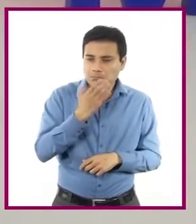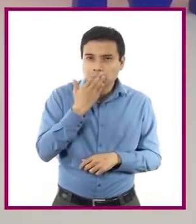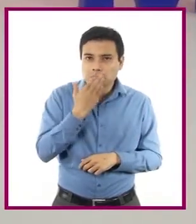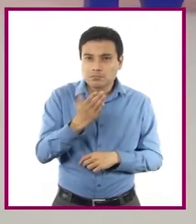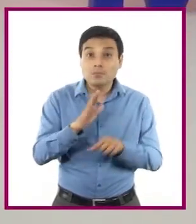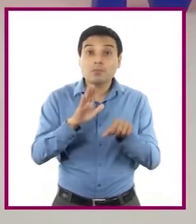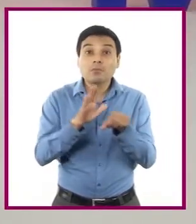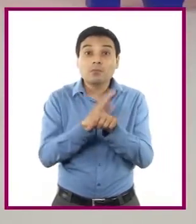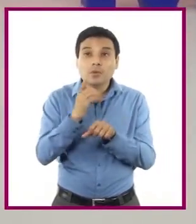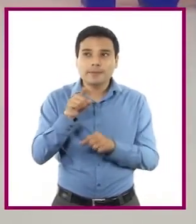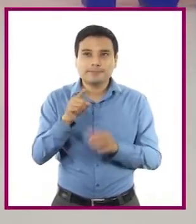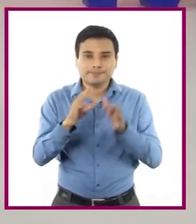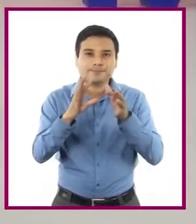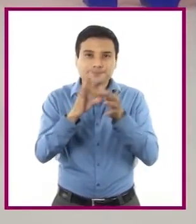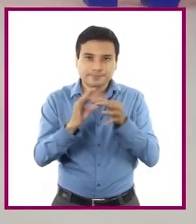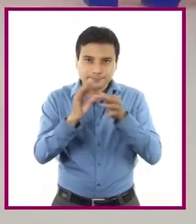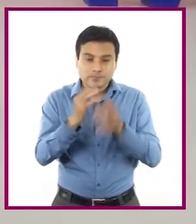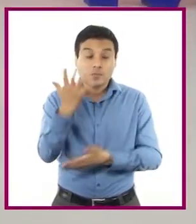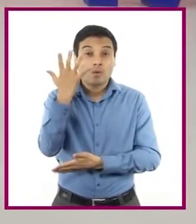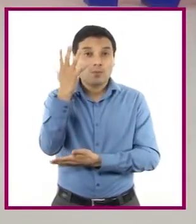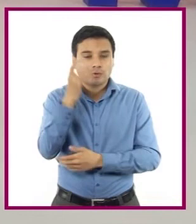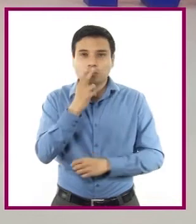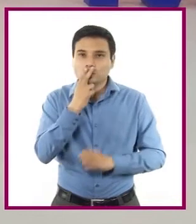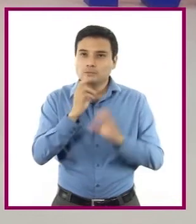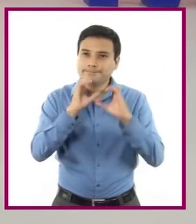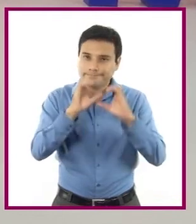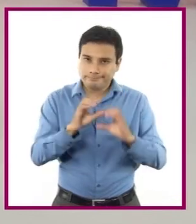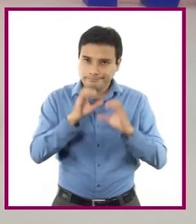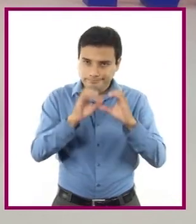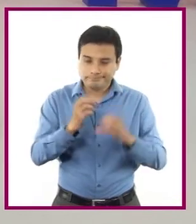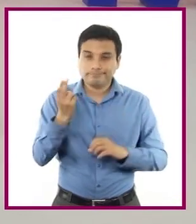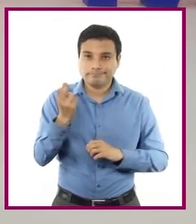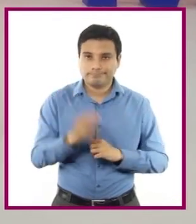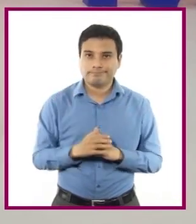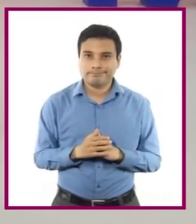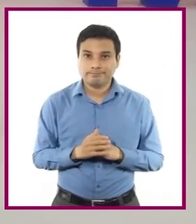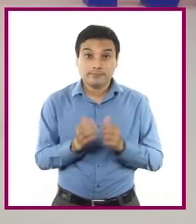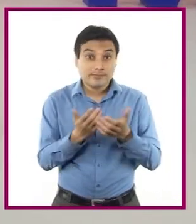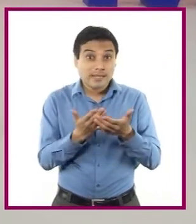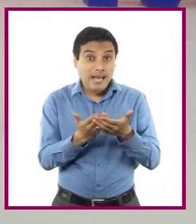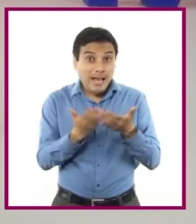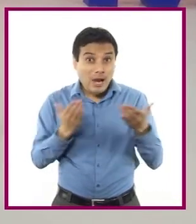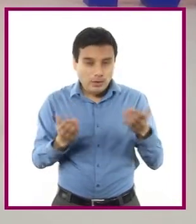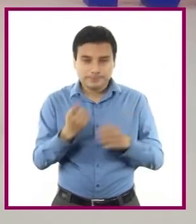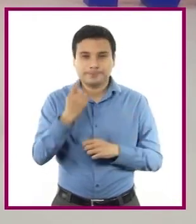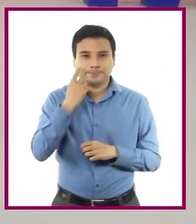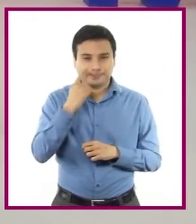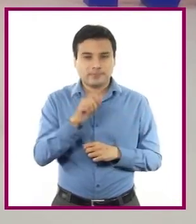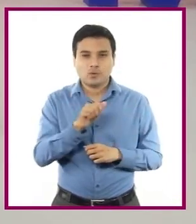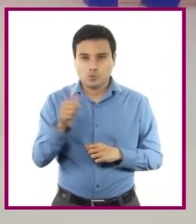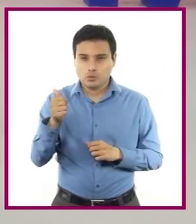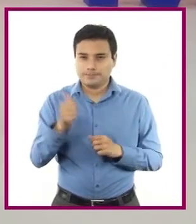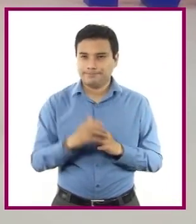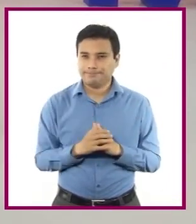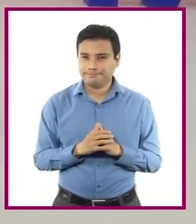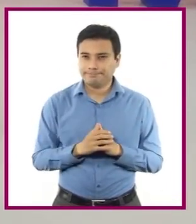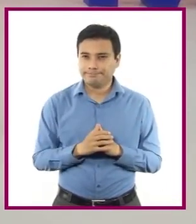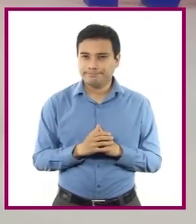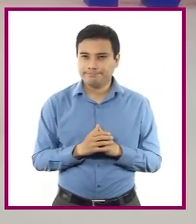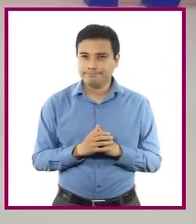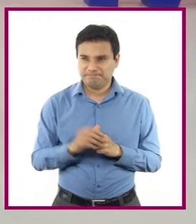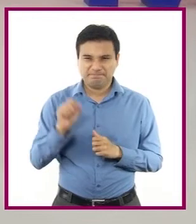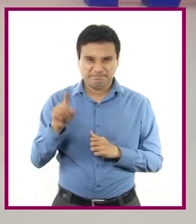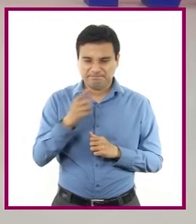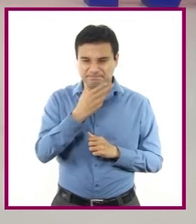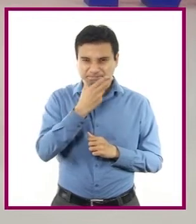necesidad de conservar los bosques de reserva. Ahora, revisemos esta otra explicación del doctor Jorge